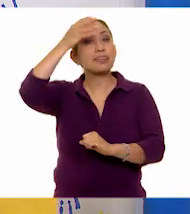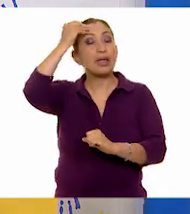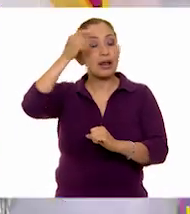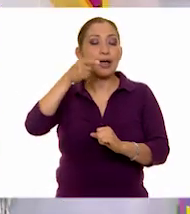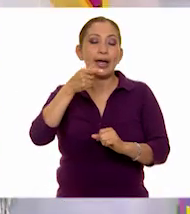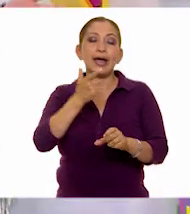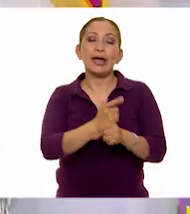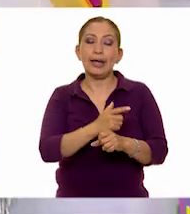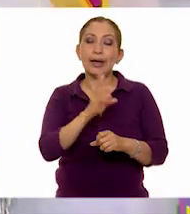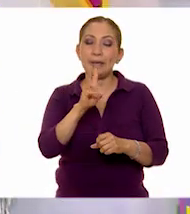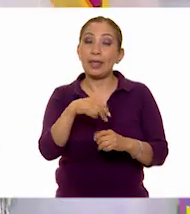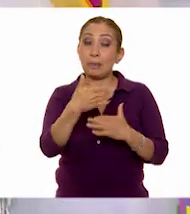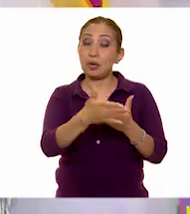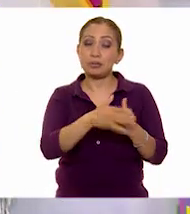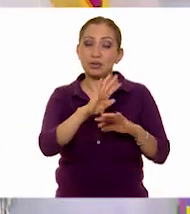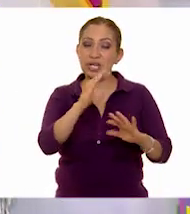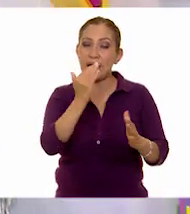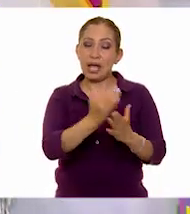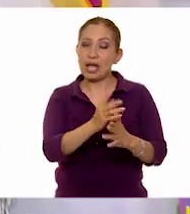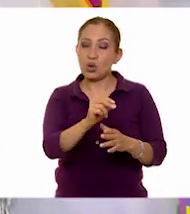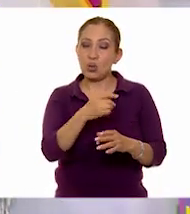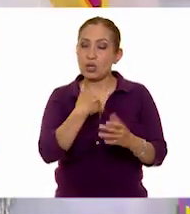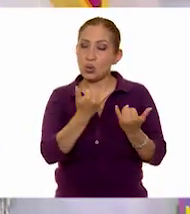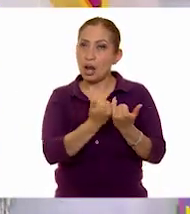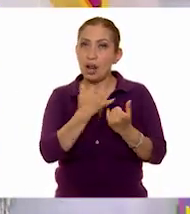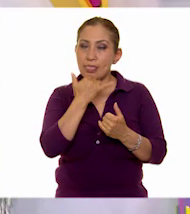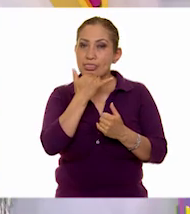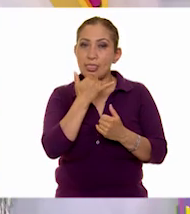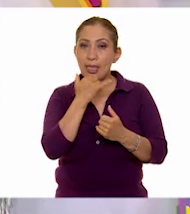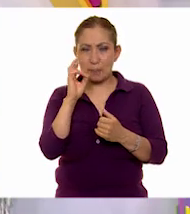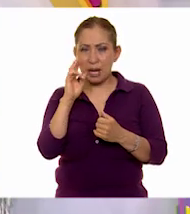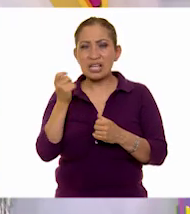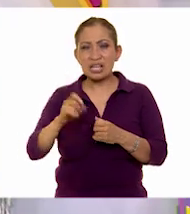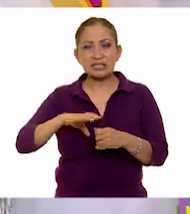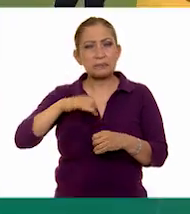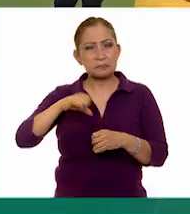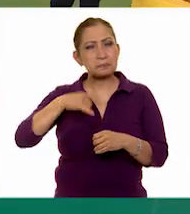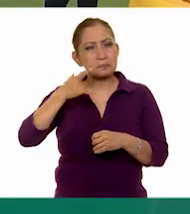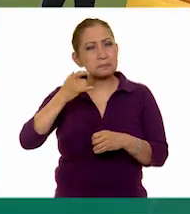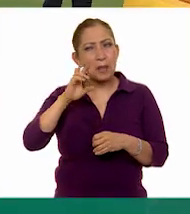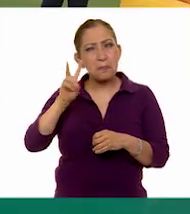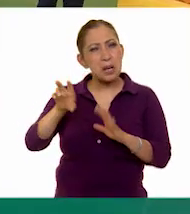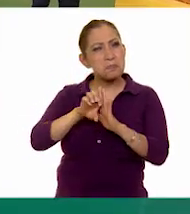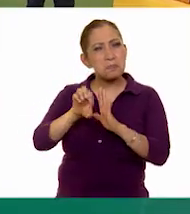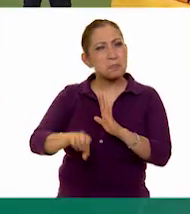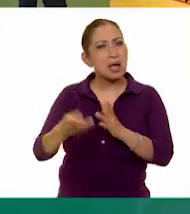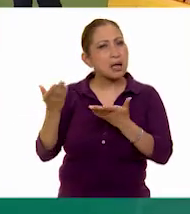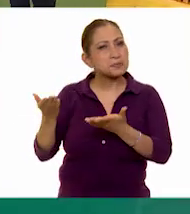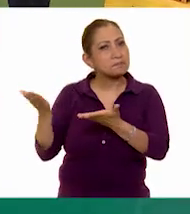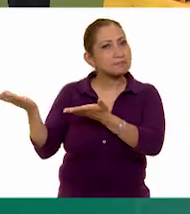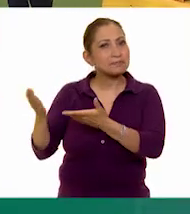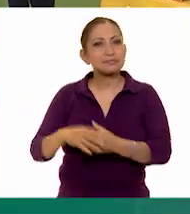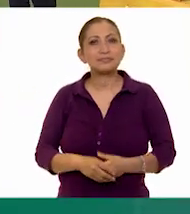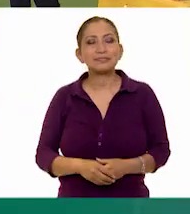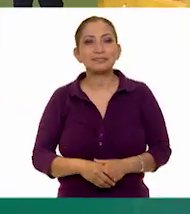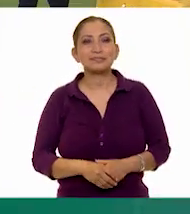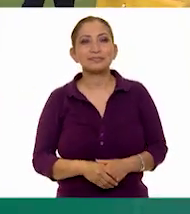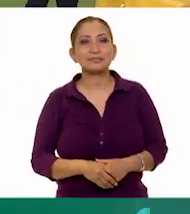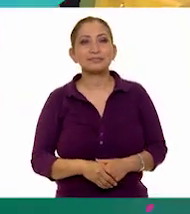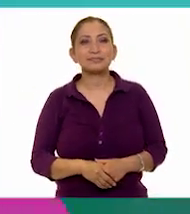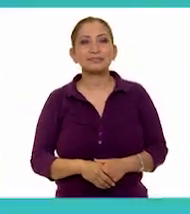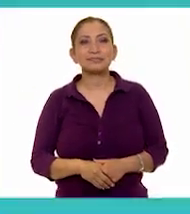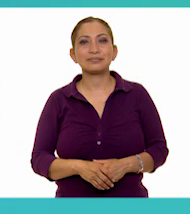aprendizaje. ¿Qué les parece si vamos a ver un ejemplo de la perseverancia? A ver, vamos, vamos a ver el siguiente video. ¿Dónde está